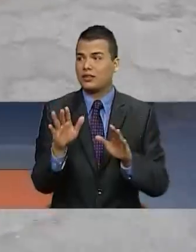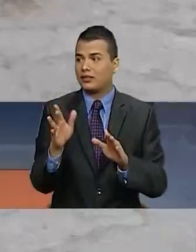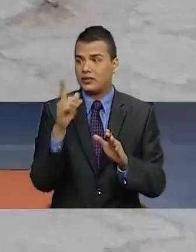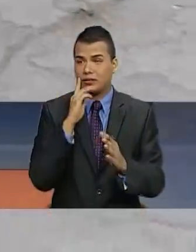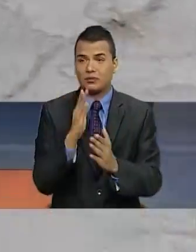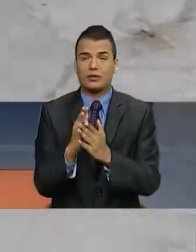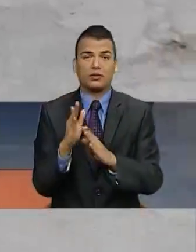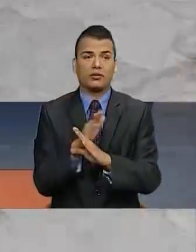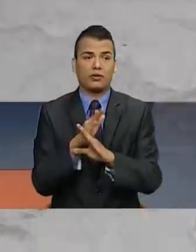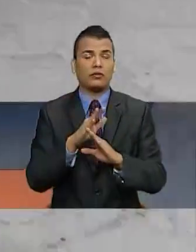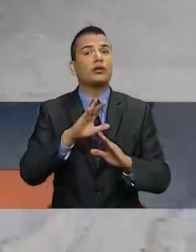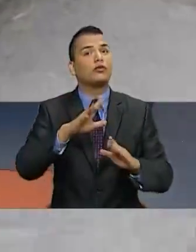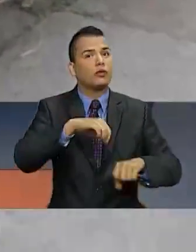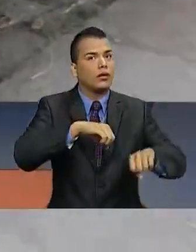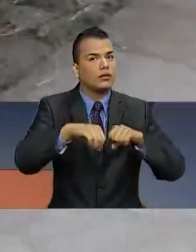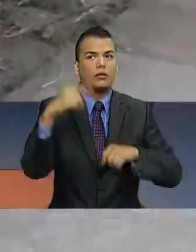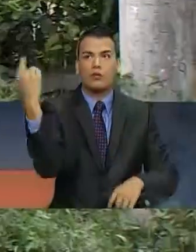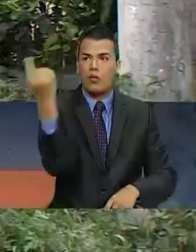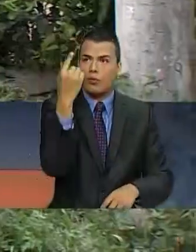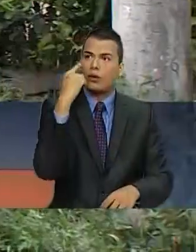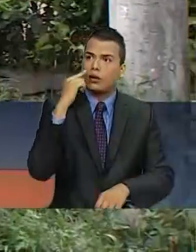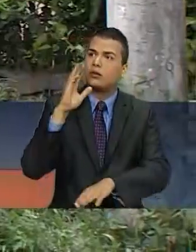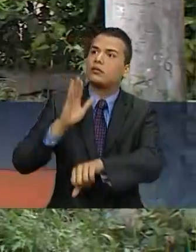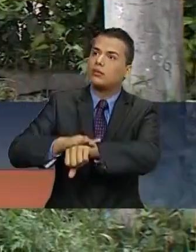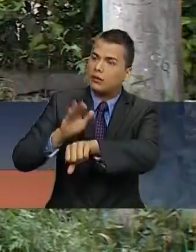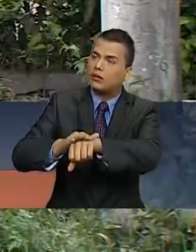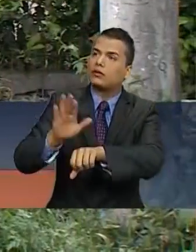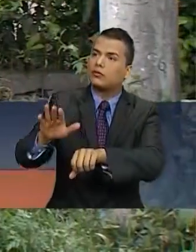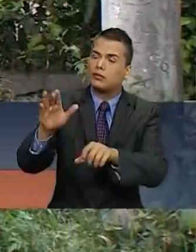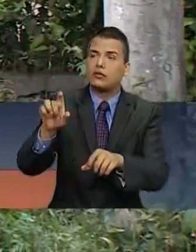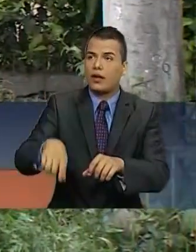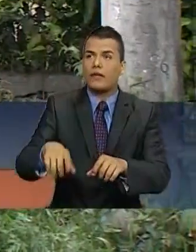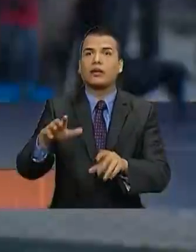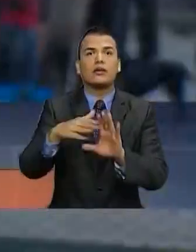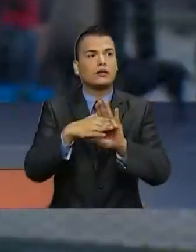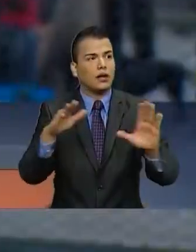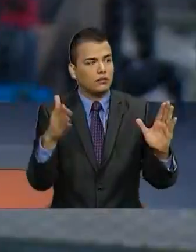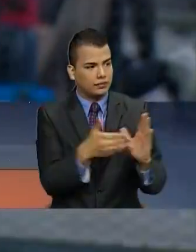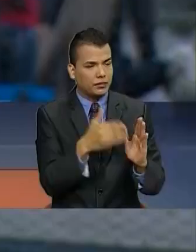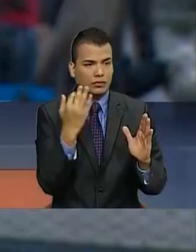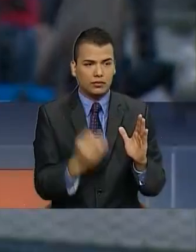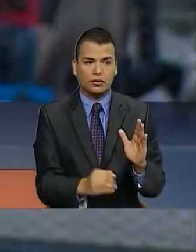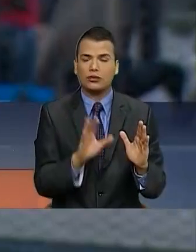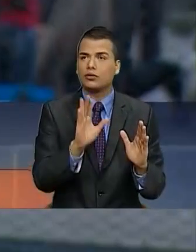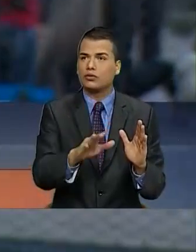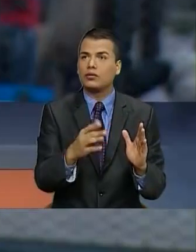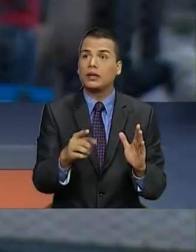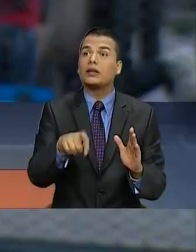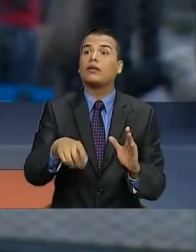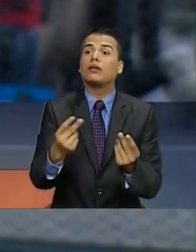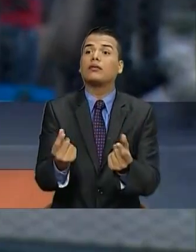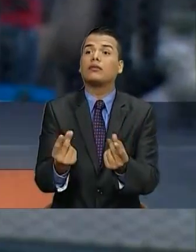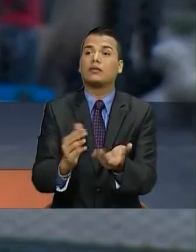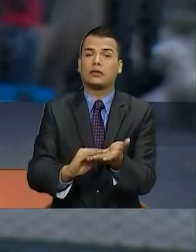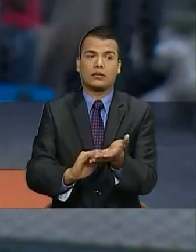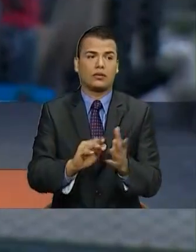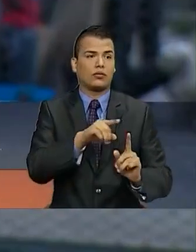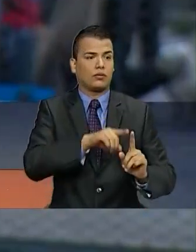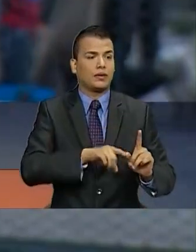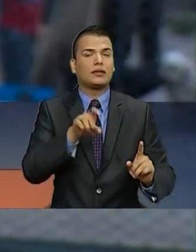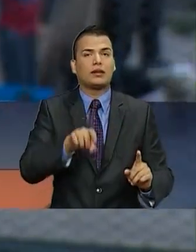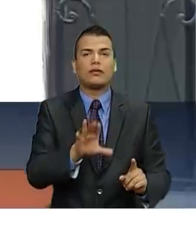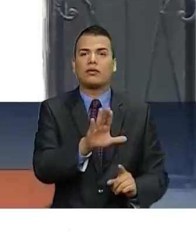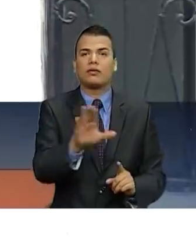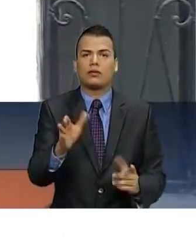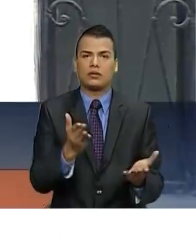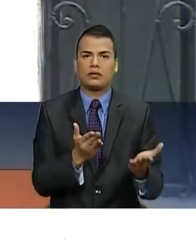una acción popular obliga a resolver esta situación lo antes posible. Y en 12 meses esté suministrando agua potable a todos los habitantes